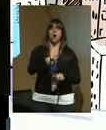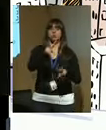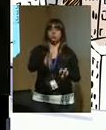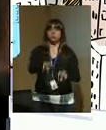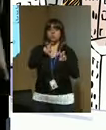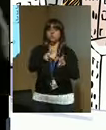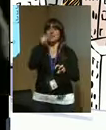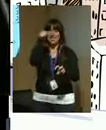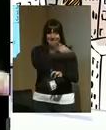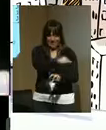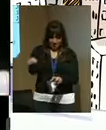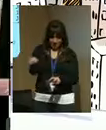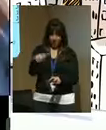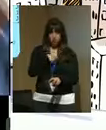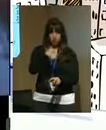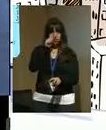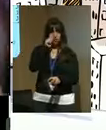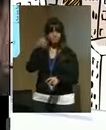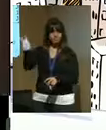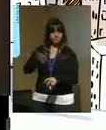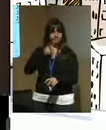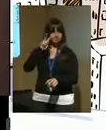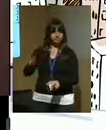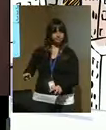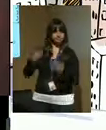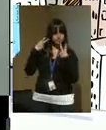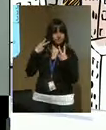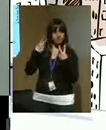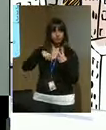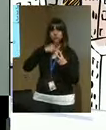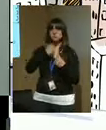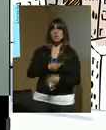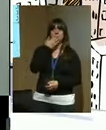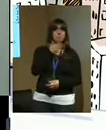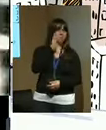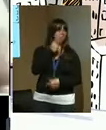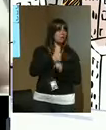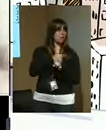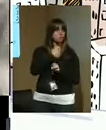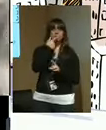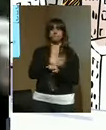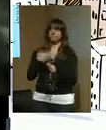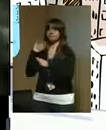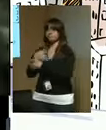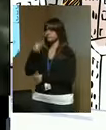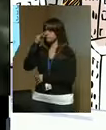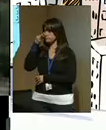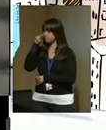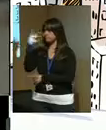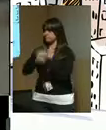En donde el turista nos ve, nos lleva por delante. Nosotros no nos escondemos de trabajo, estamos donde está el problema.